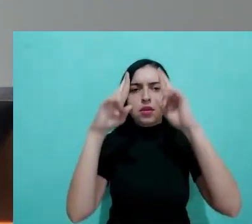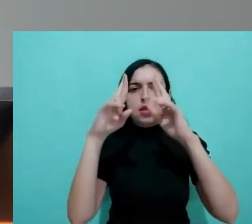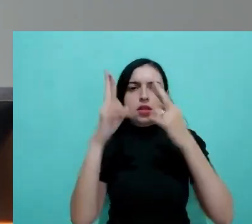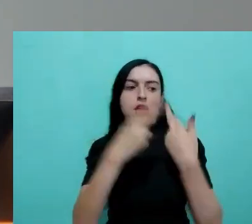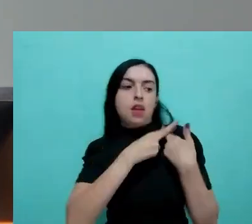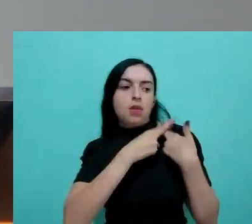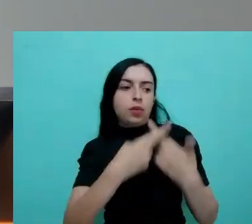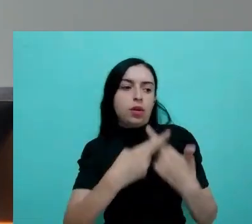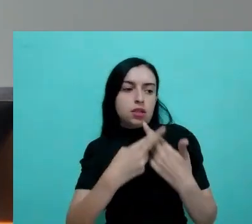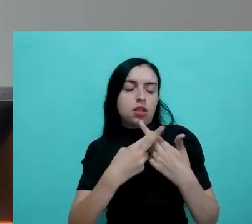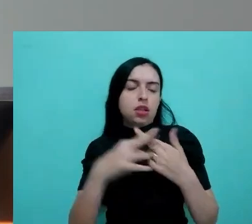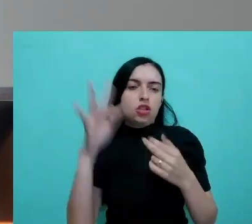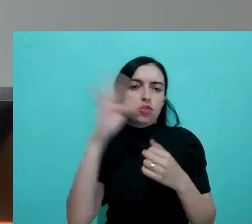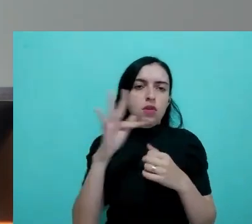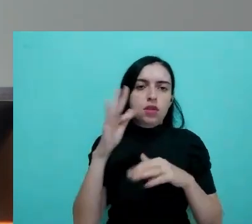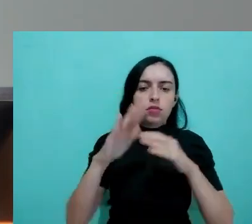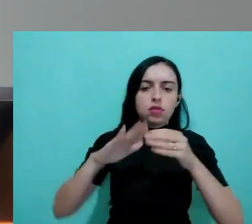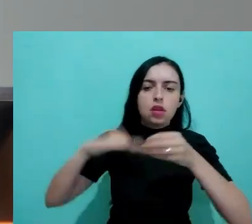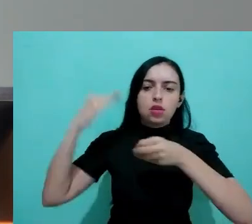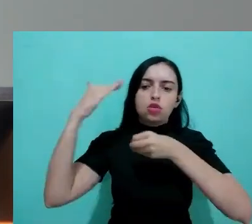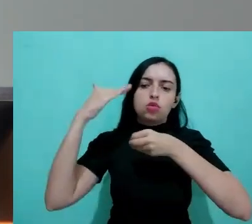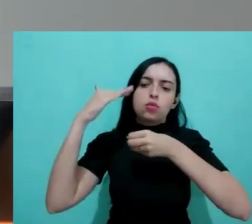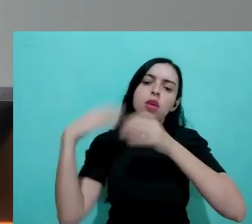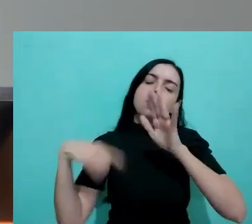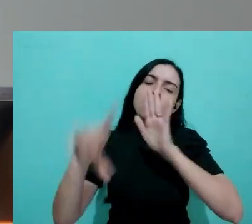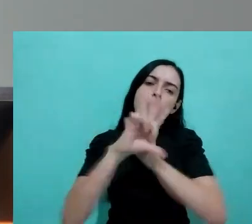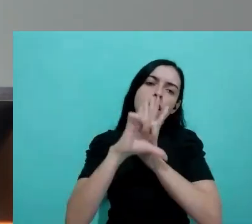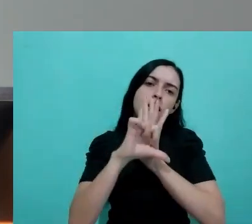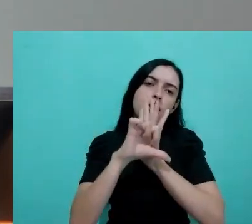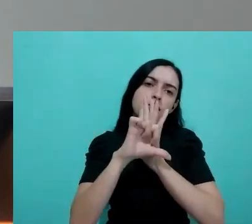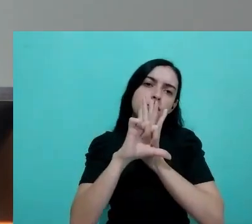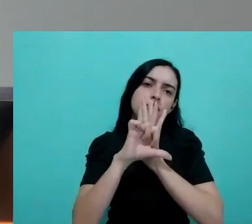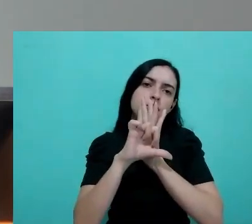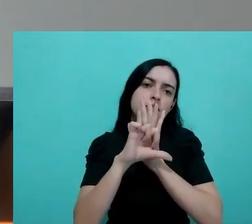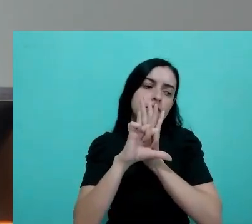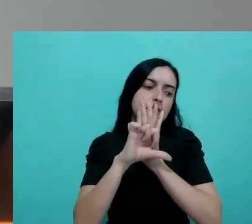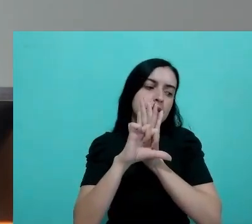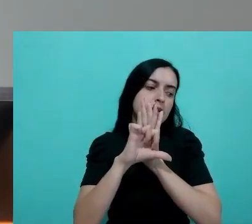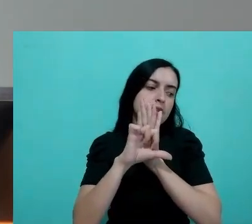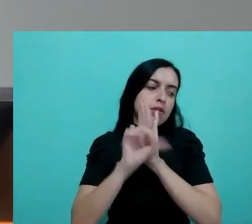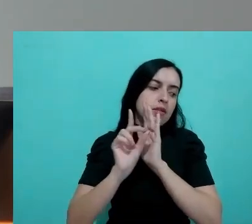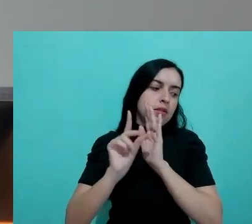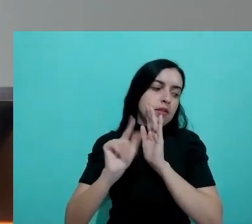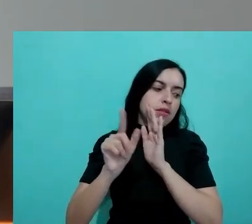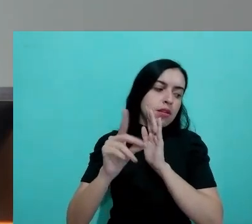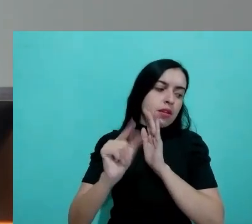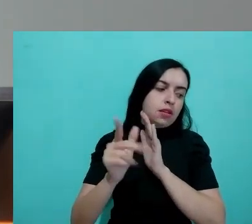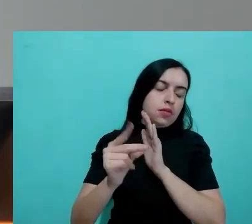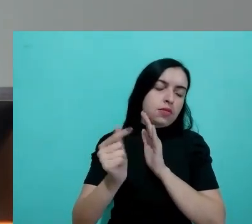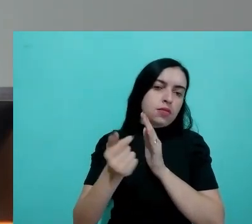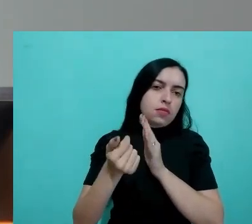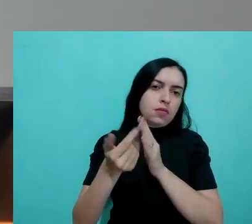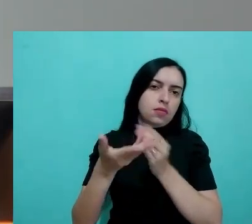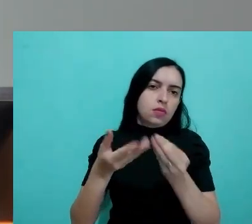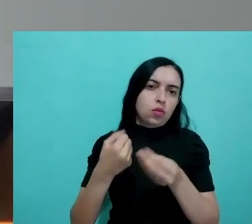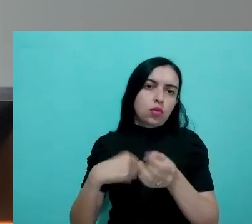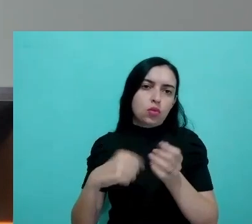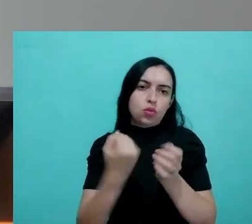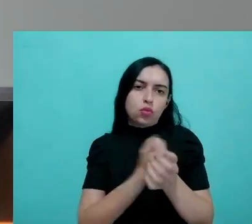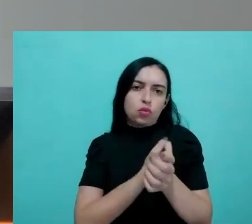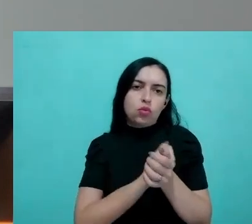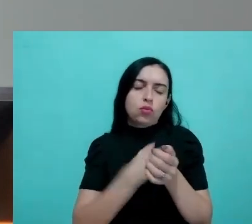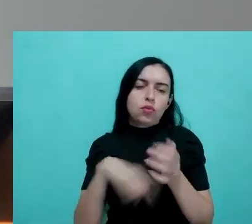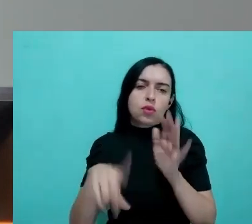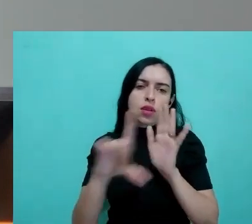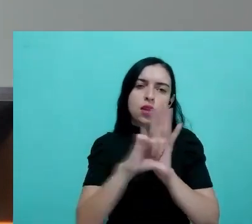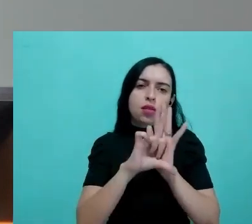superior a la de la ley. El rey reina solo mediante ella y solo en nombre de la ley puede